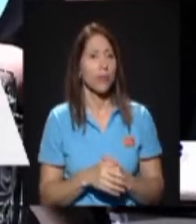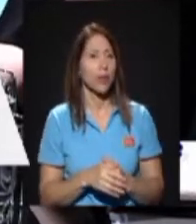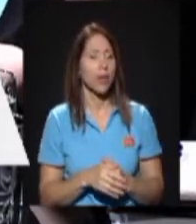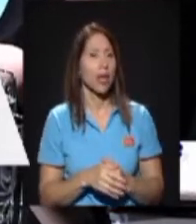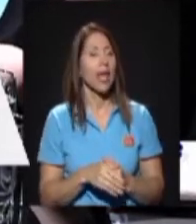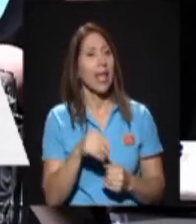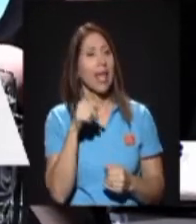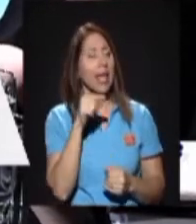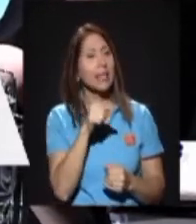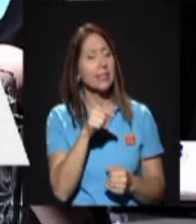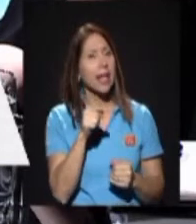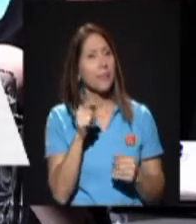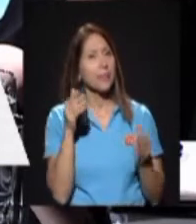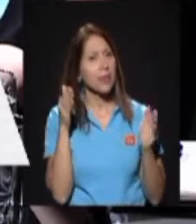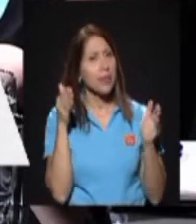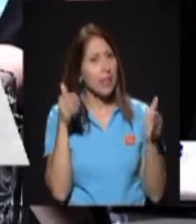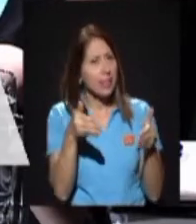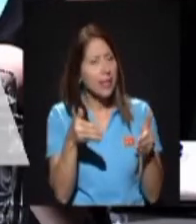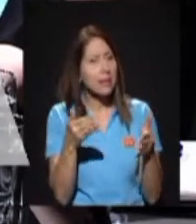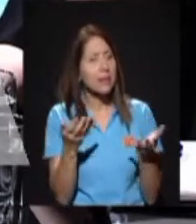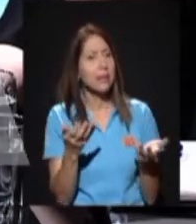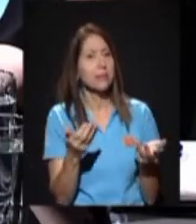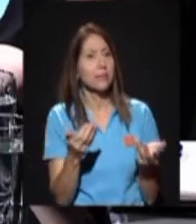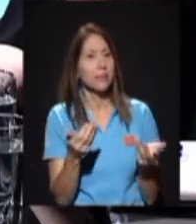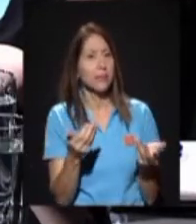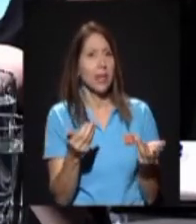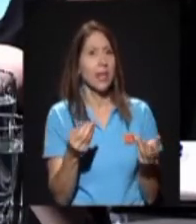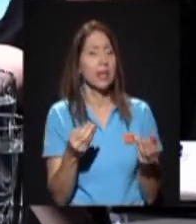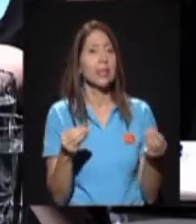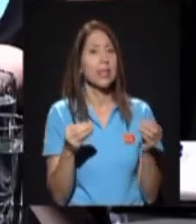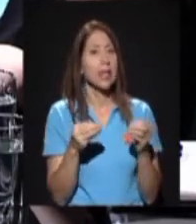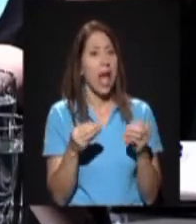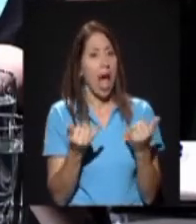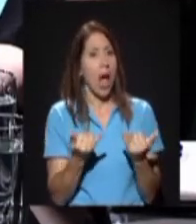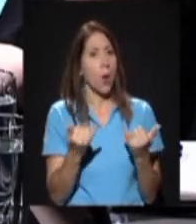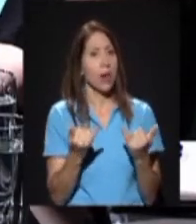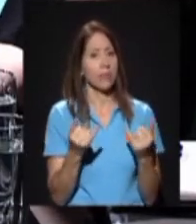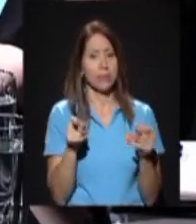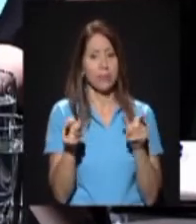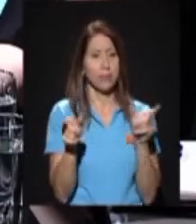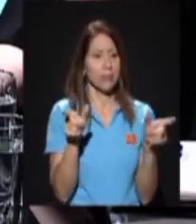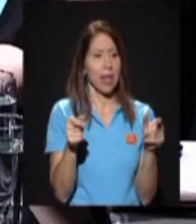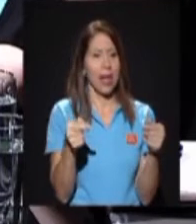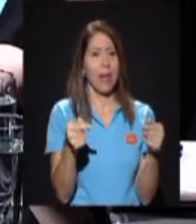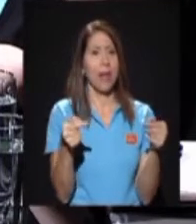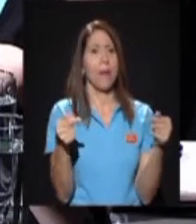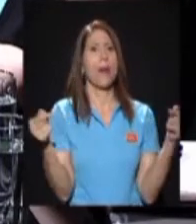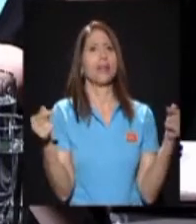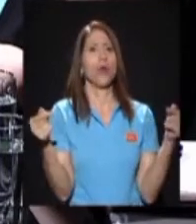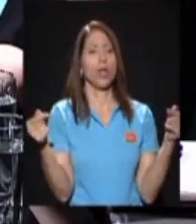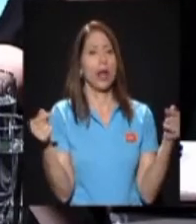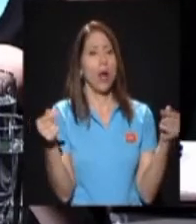esa tendencia se ha vuelto más encontrada o menos. Yo